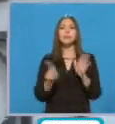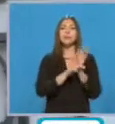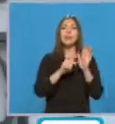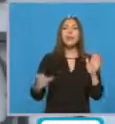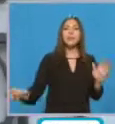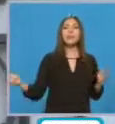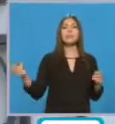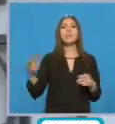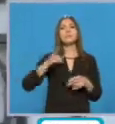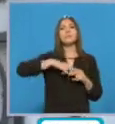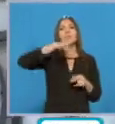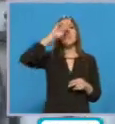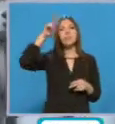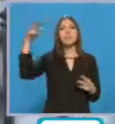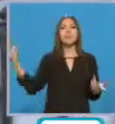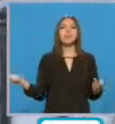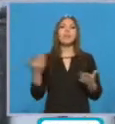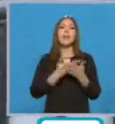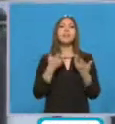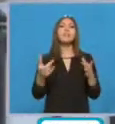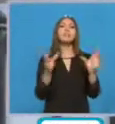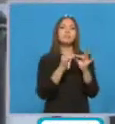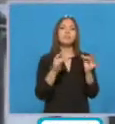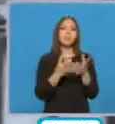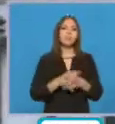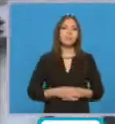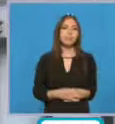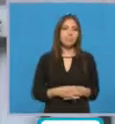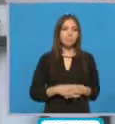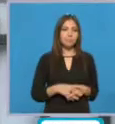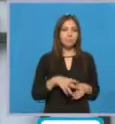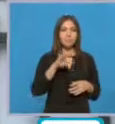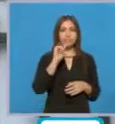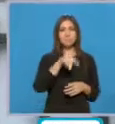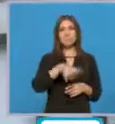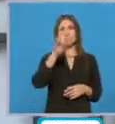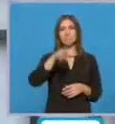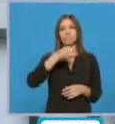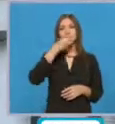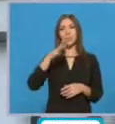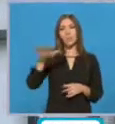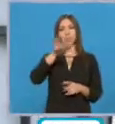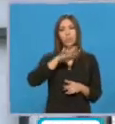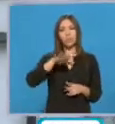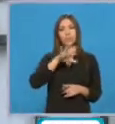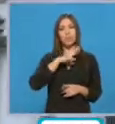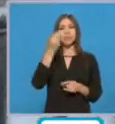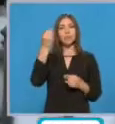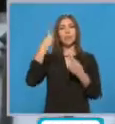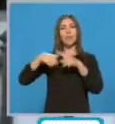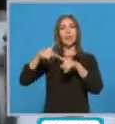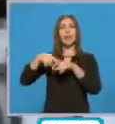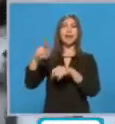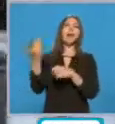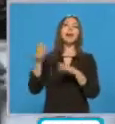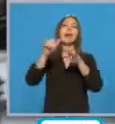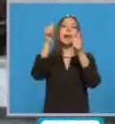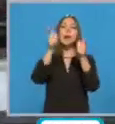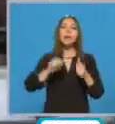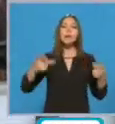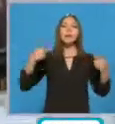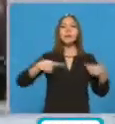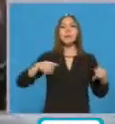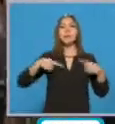pintores. ¿Para qué le cuento? Mejor cuénteme usted. No, pues es una sensacional colonia, llena de arte, llena de